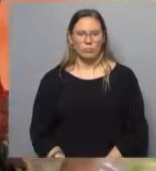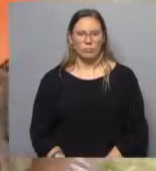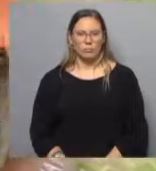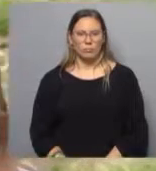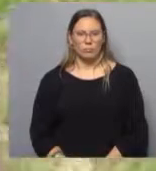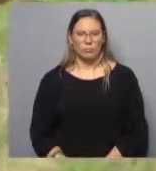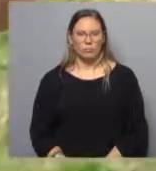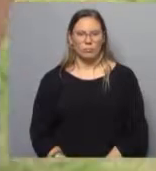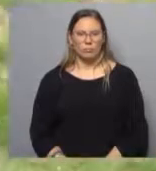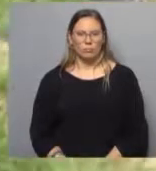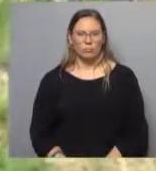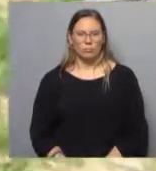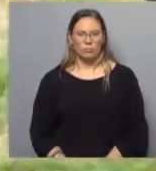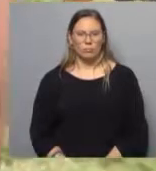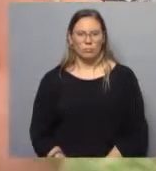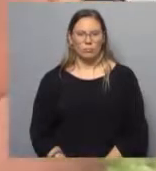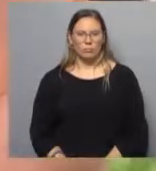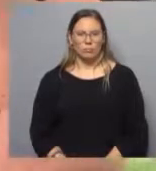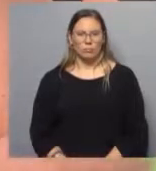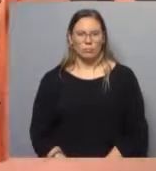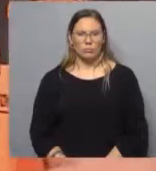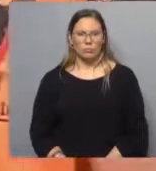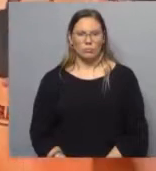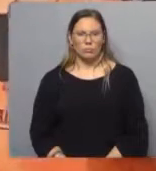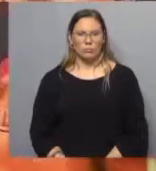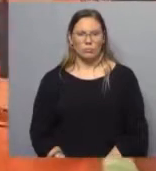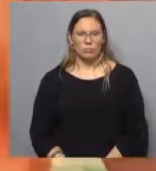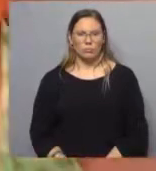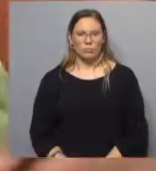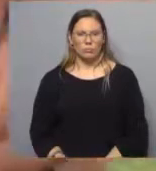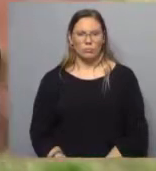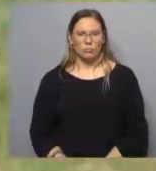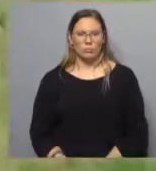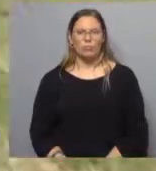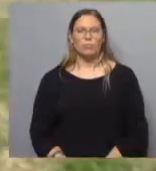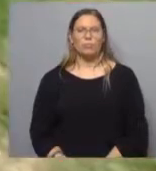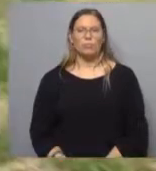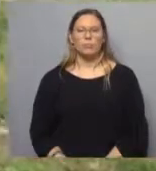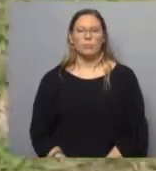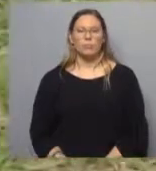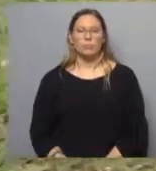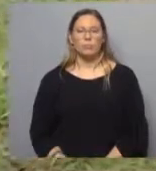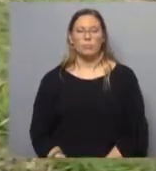Estados Unidos, y y bueno, está.